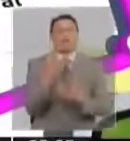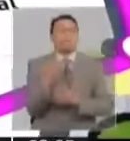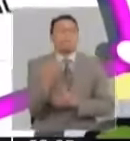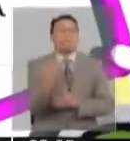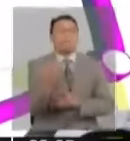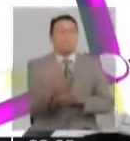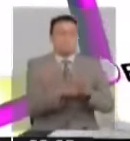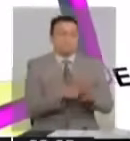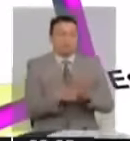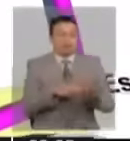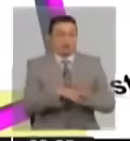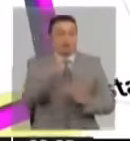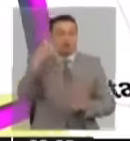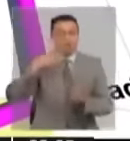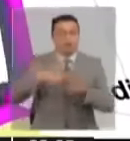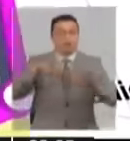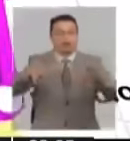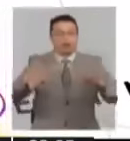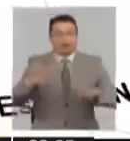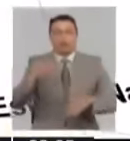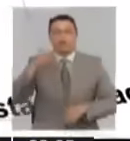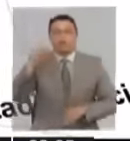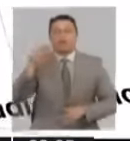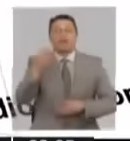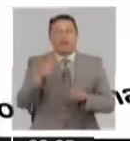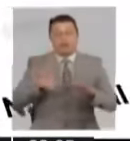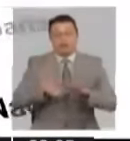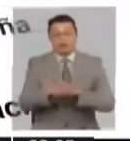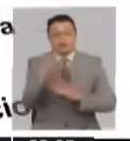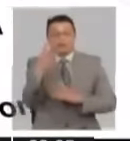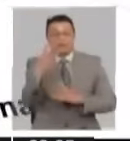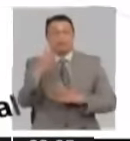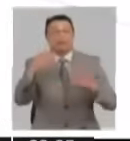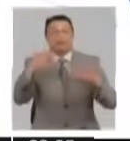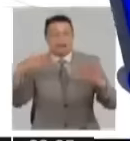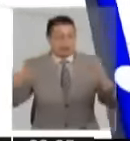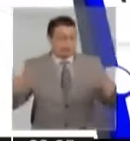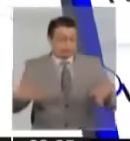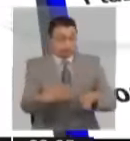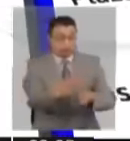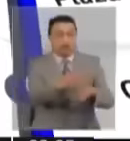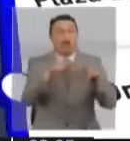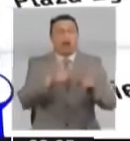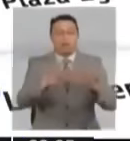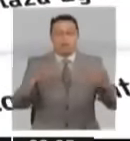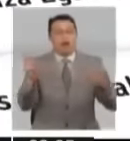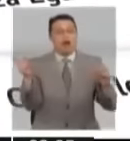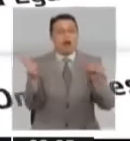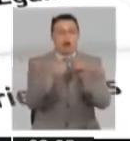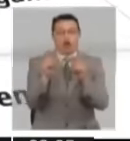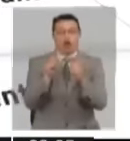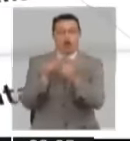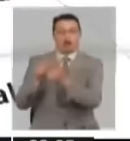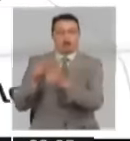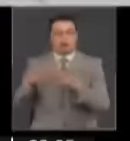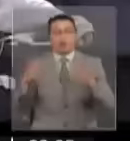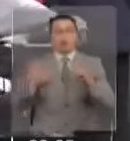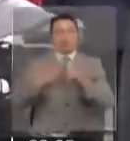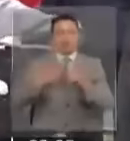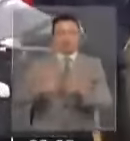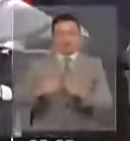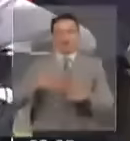proyectan para el año 2018. Las futuras líneas 3 y 6 serán un avance en materia de conectividad, aunque también un gran desafío,